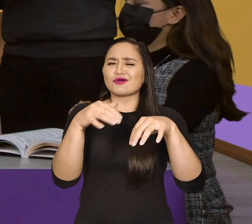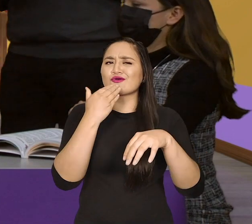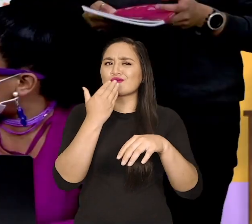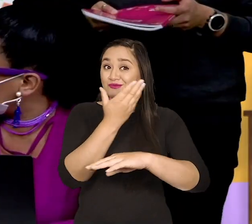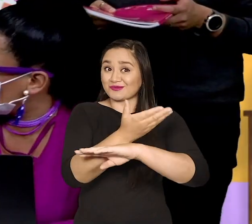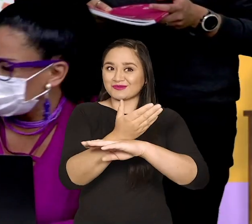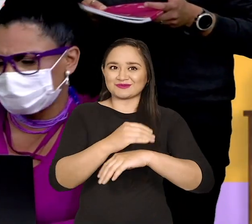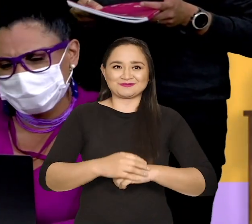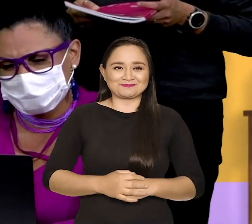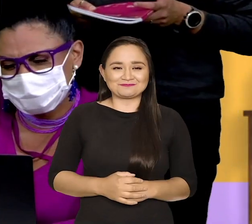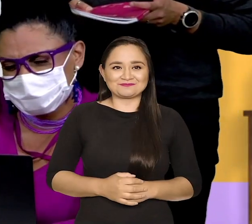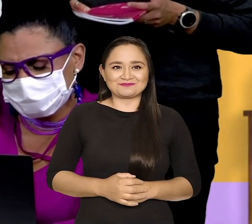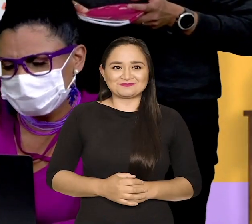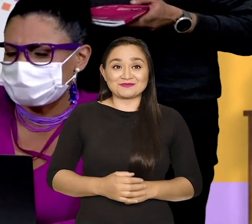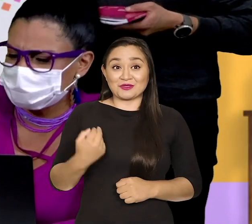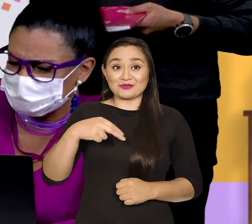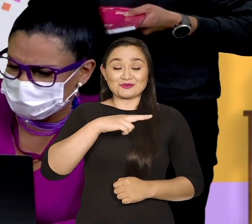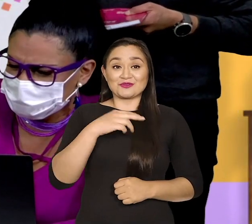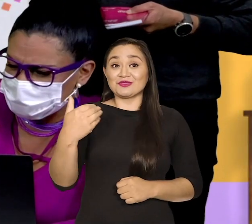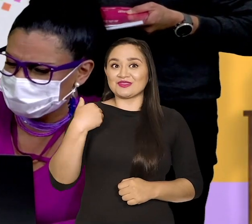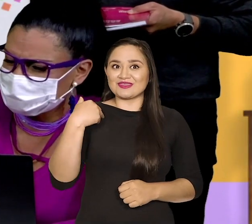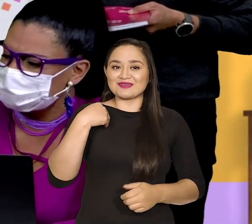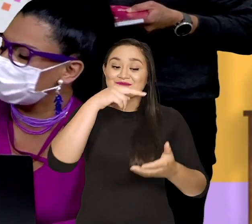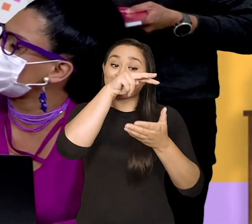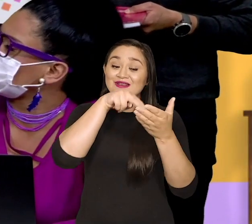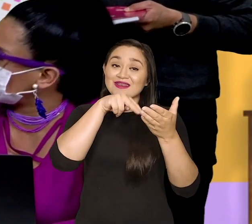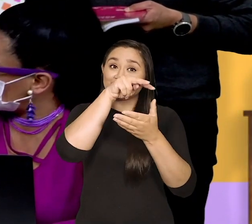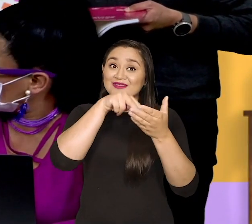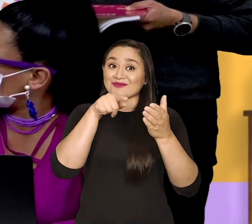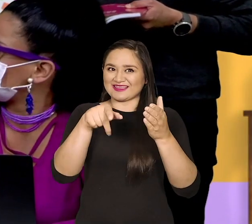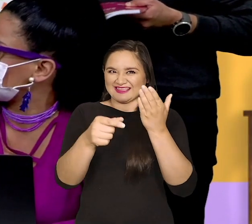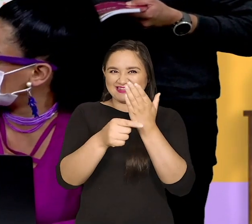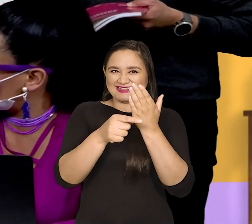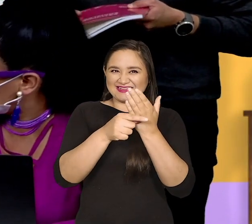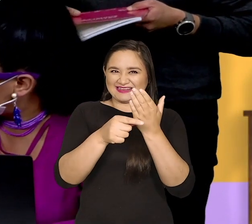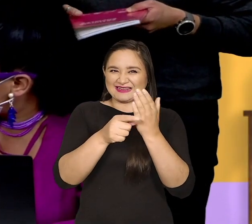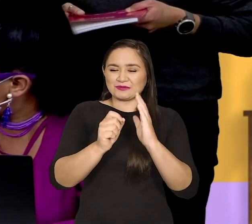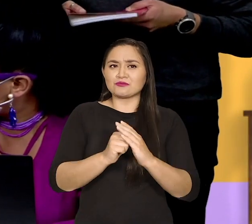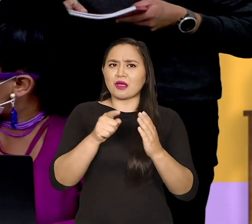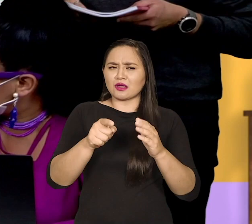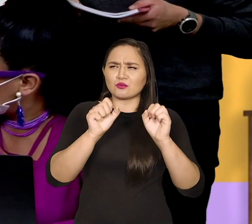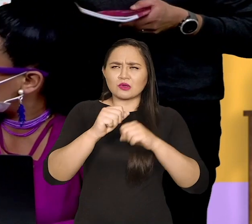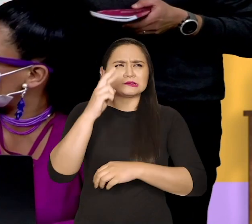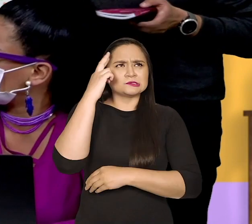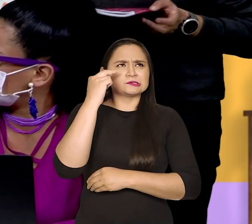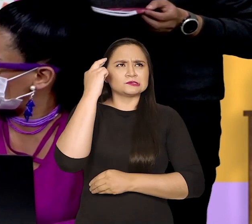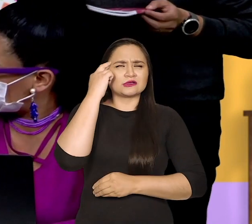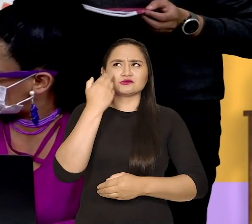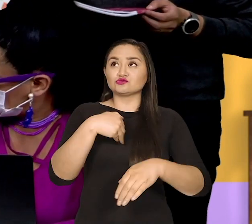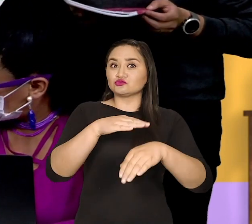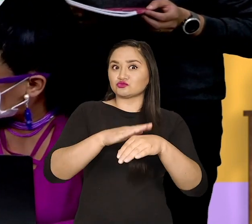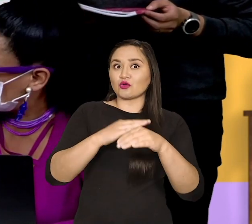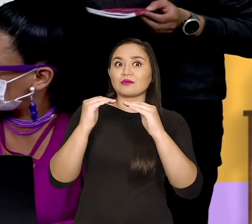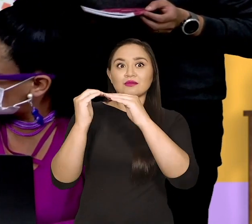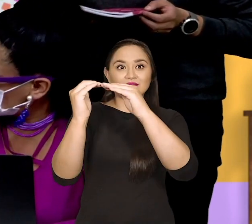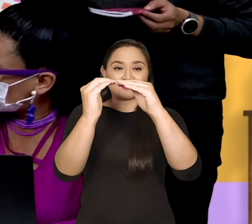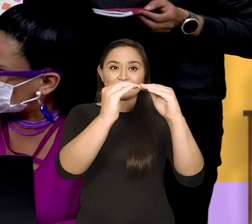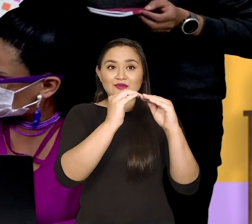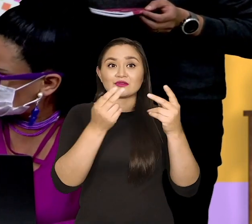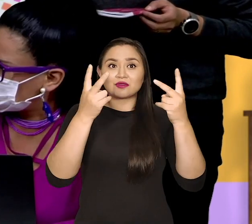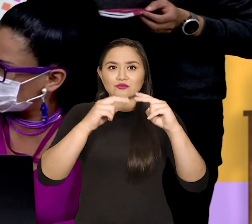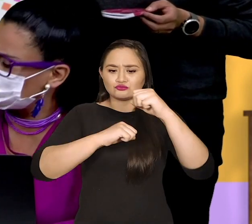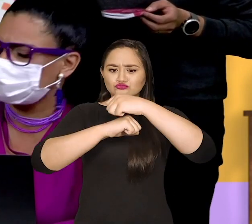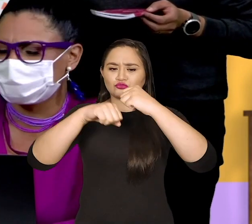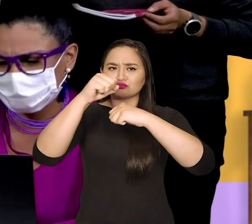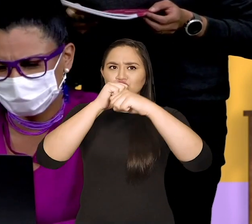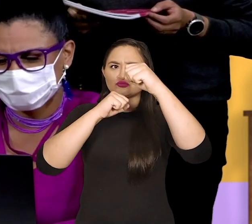proponemos para esto tenemos una lectura en el texto escolar que les permitirá reflexionar sobre la democracia y la